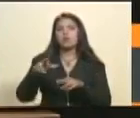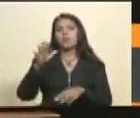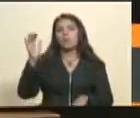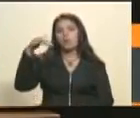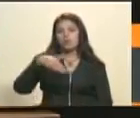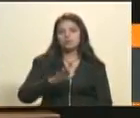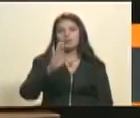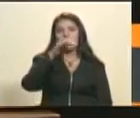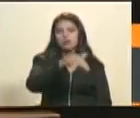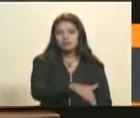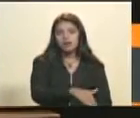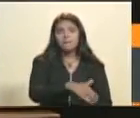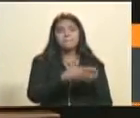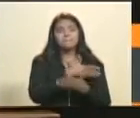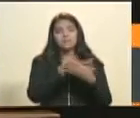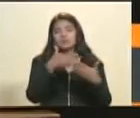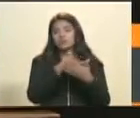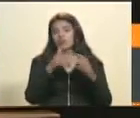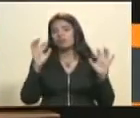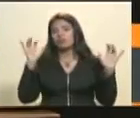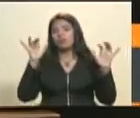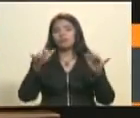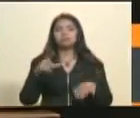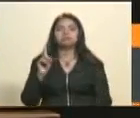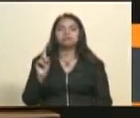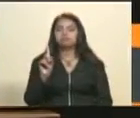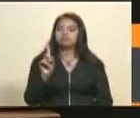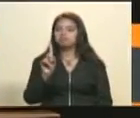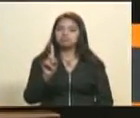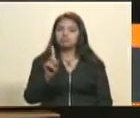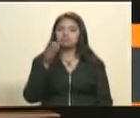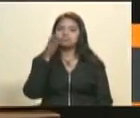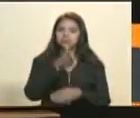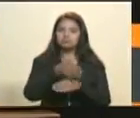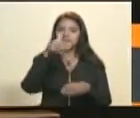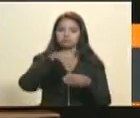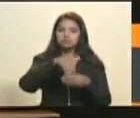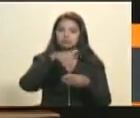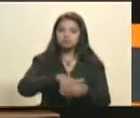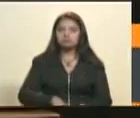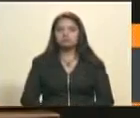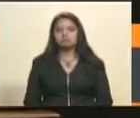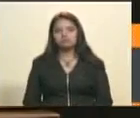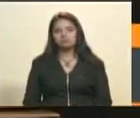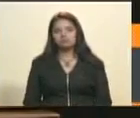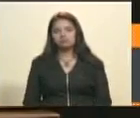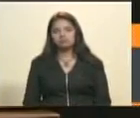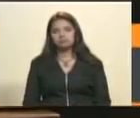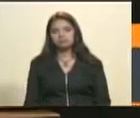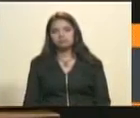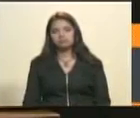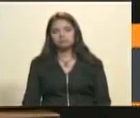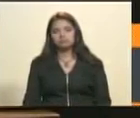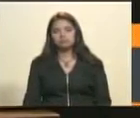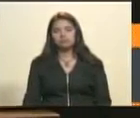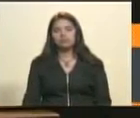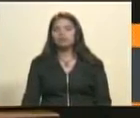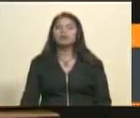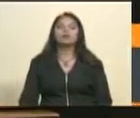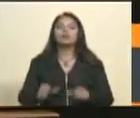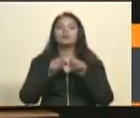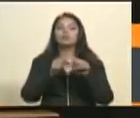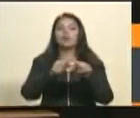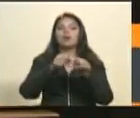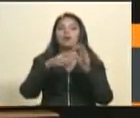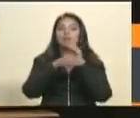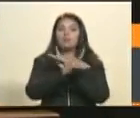montañas. Millones se desplazaron a pie para ejercer su derecho al voto. Profundizar la democracia